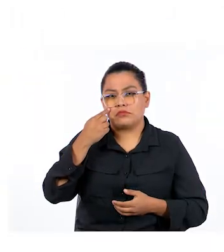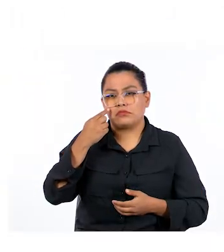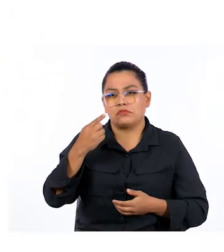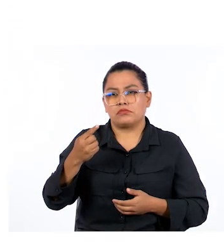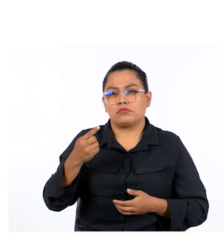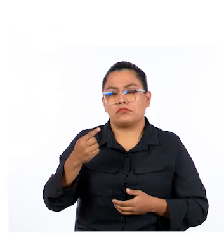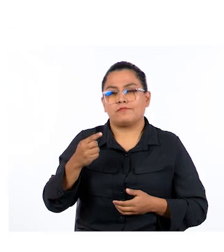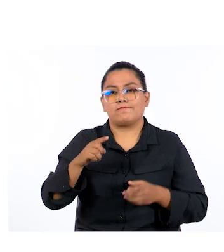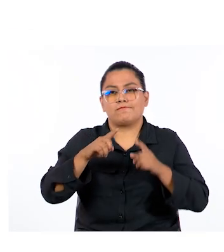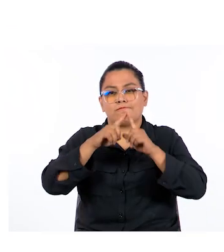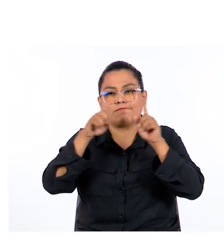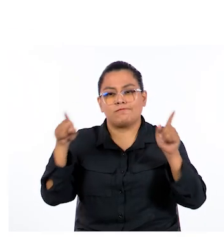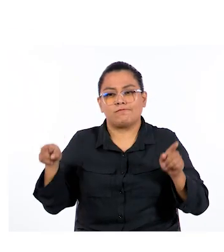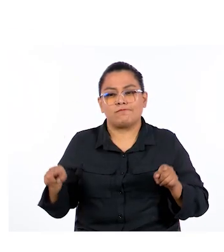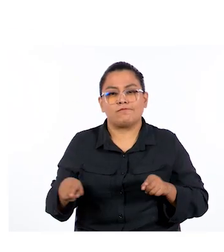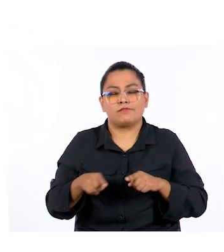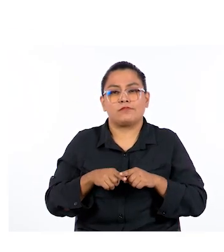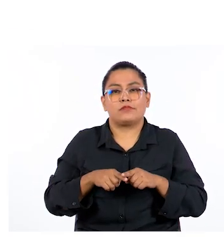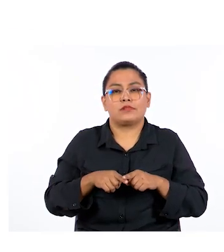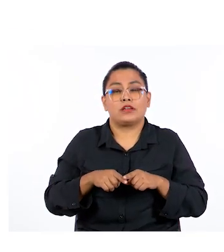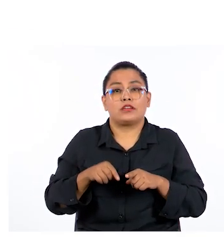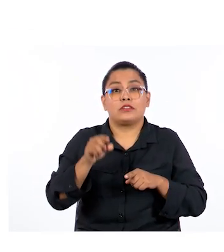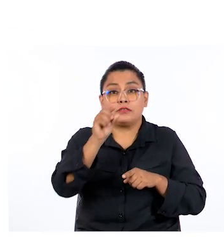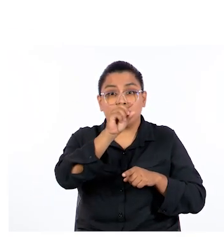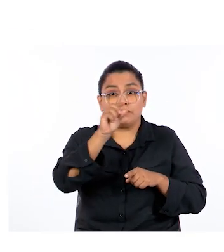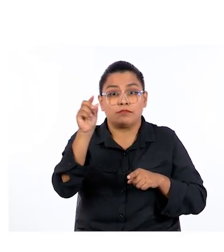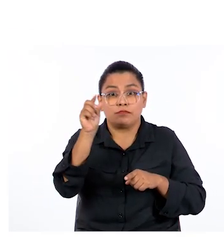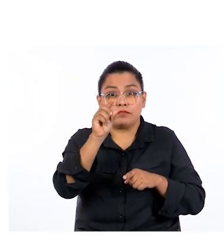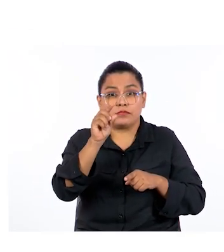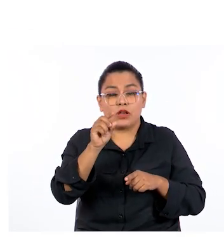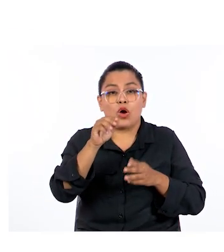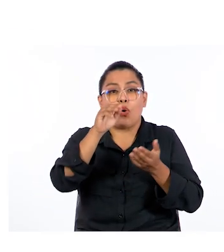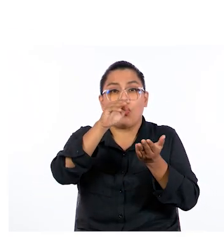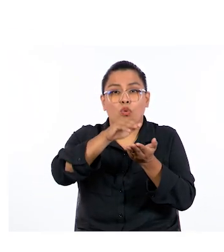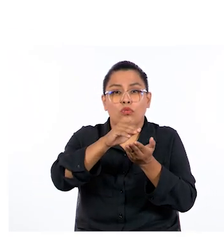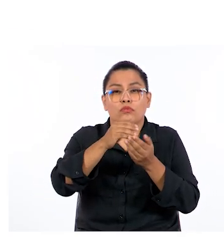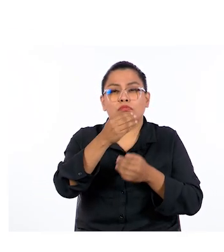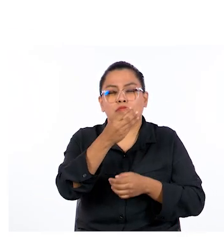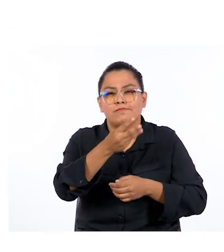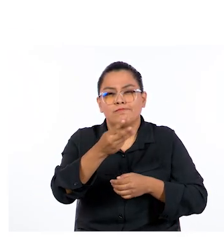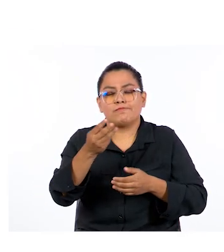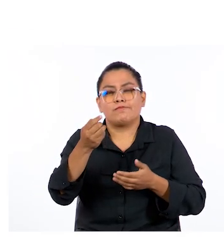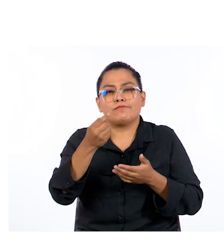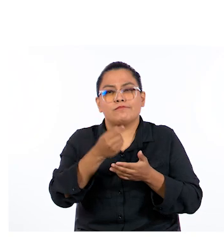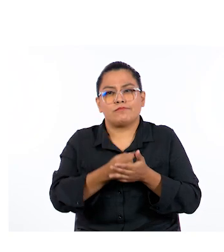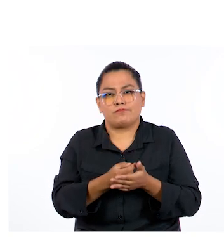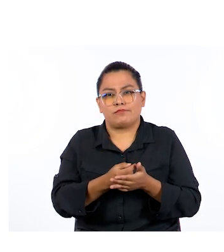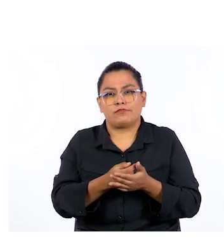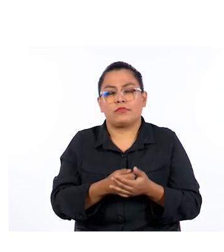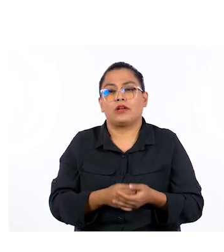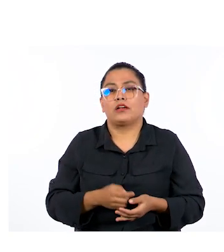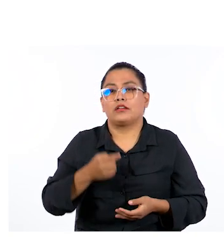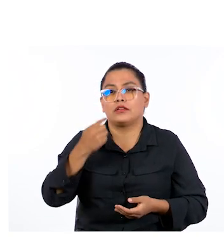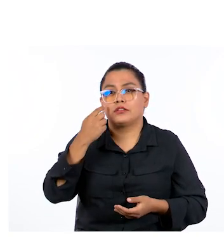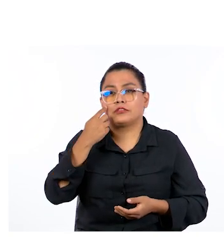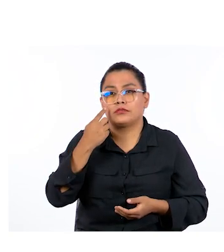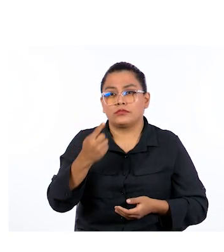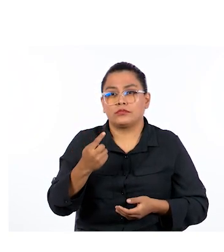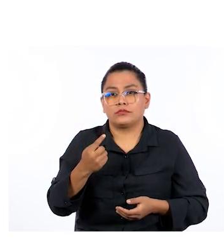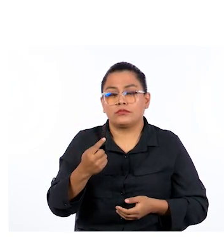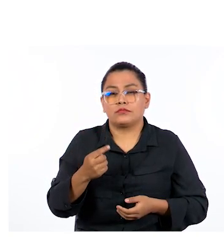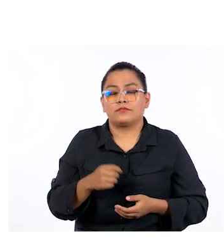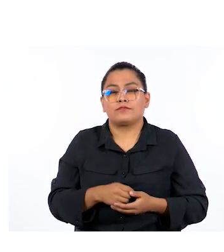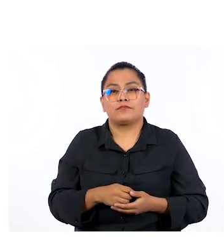Como podemos observar, en el encabezado se expresa el número de unidad, la asignatura y el grado. A continuación